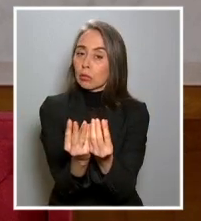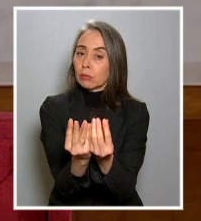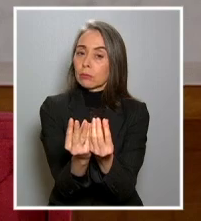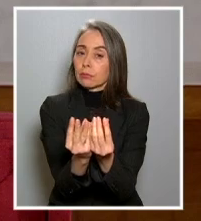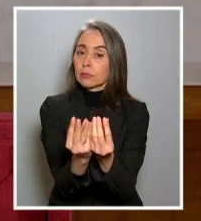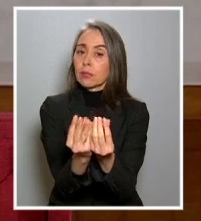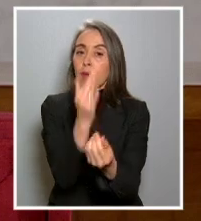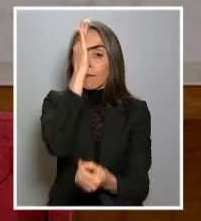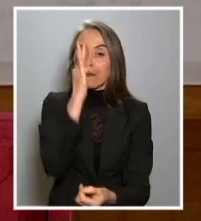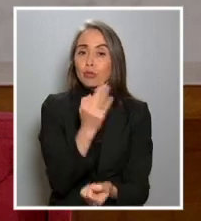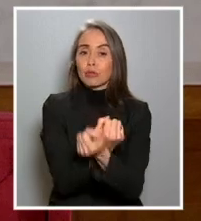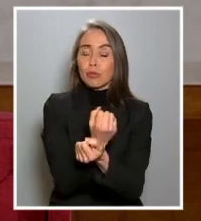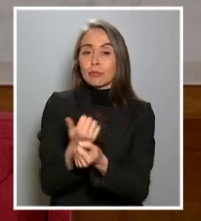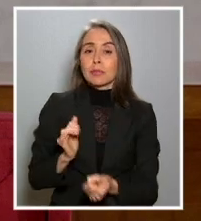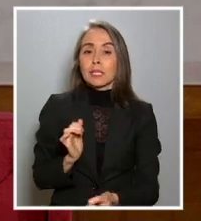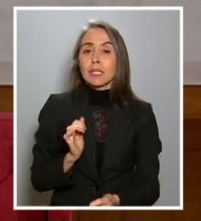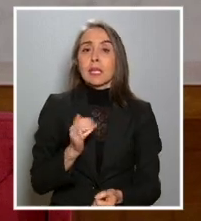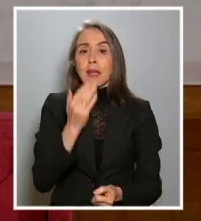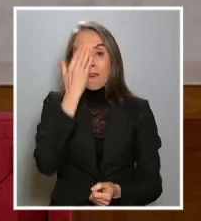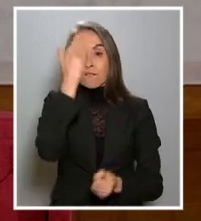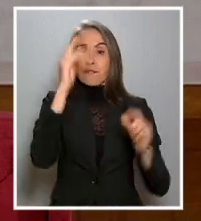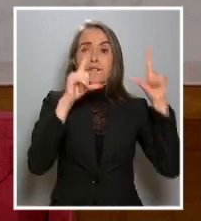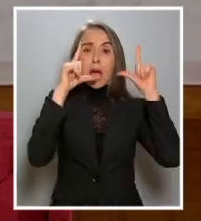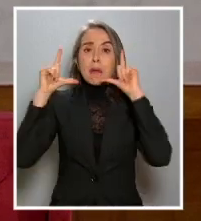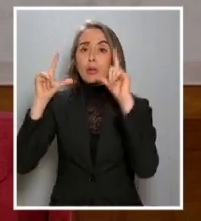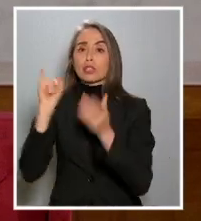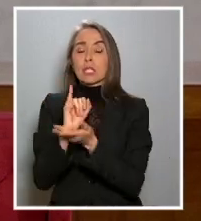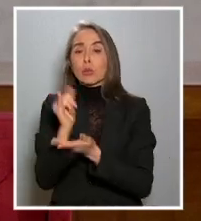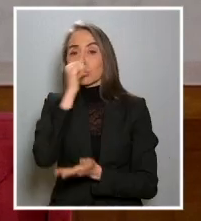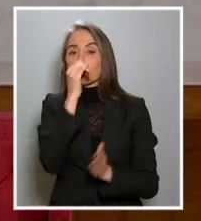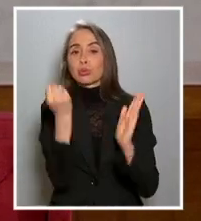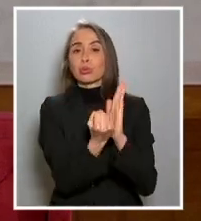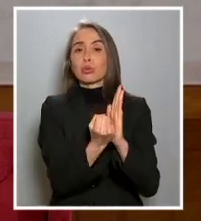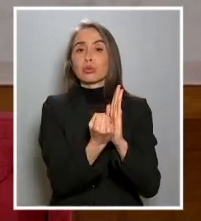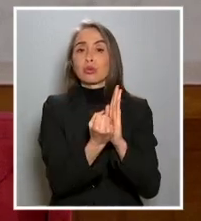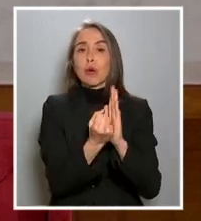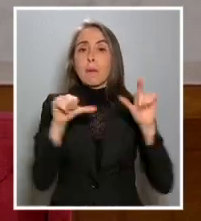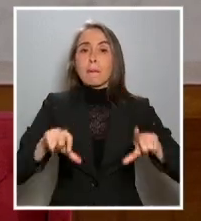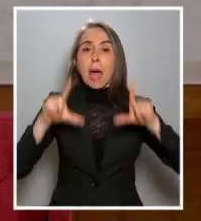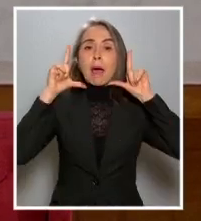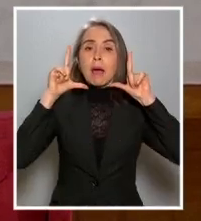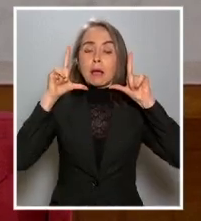que enlodan el bien ganado prestigio de las instituciones. Y es que